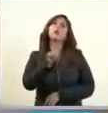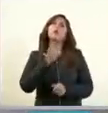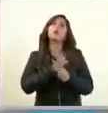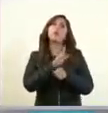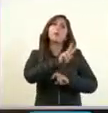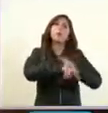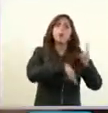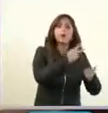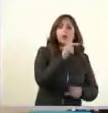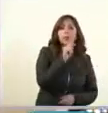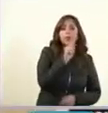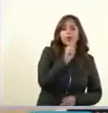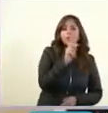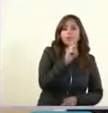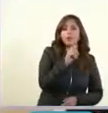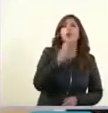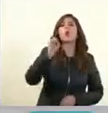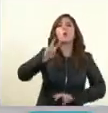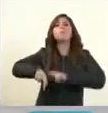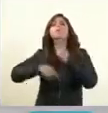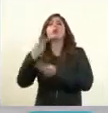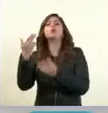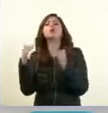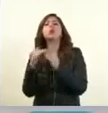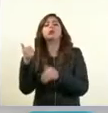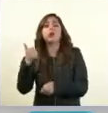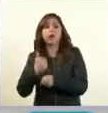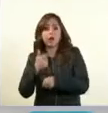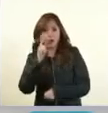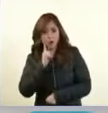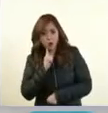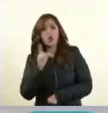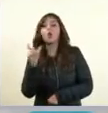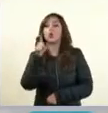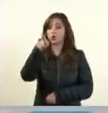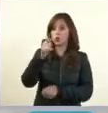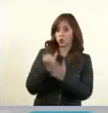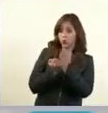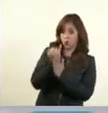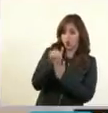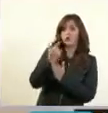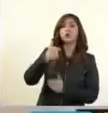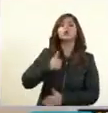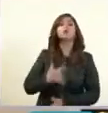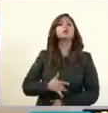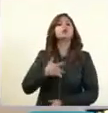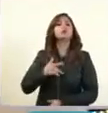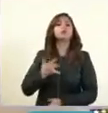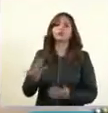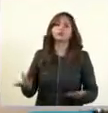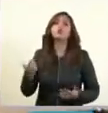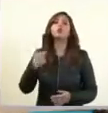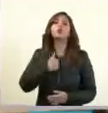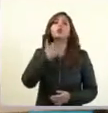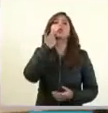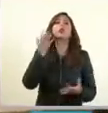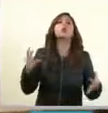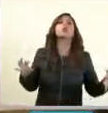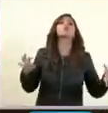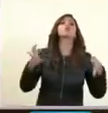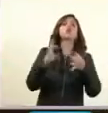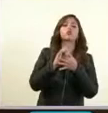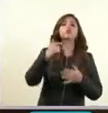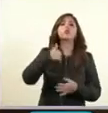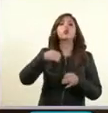vamos a ir a la casa de la abuela, pero eso no quiere decir que como decidiste yo me siento. Exacto. ¿No? No, porque soy el complemento, somos un